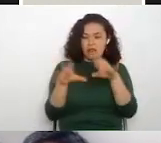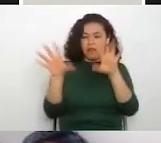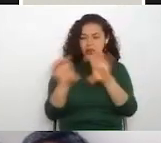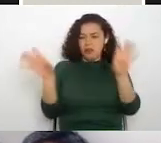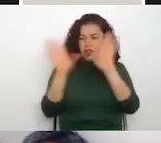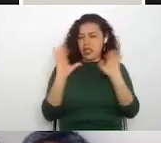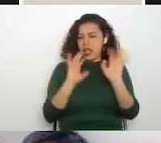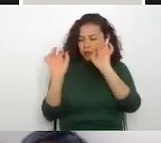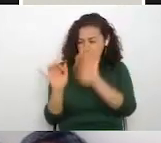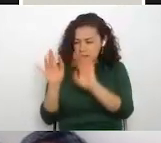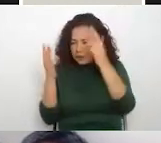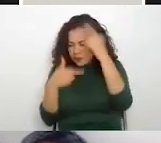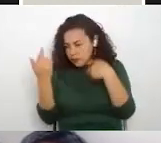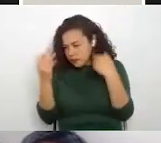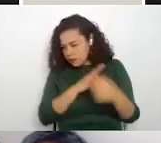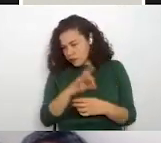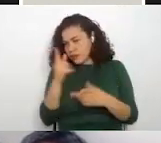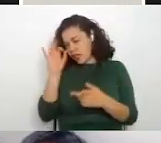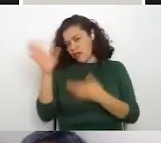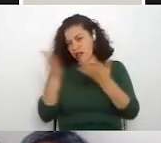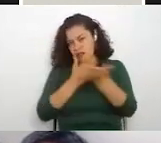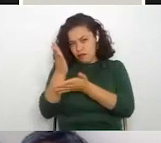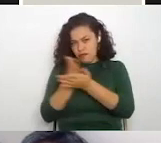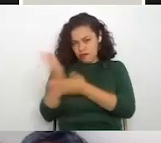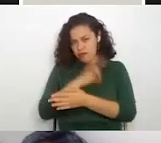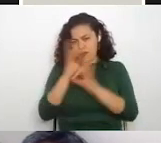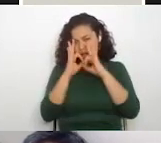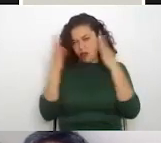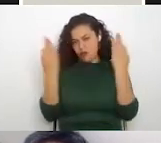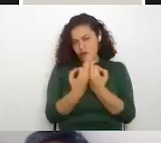pues puede ser que tengan acceso de manera